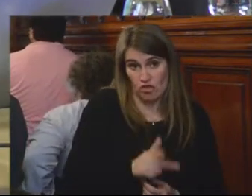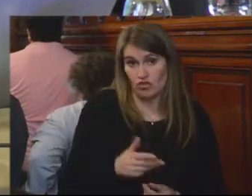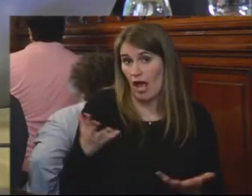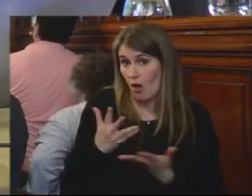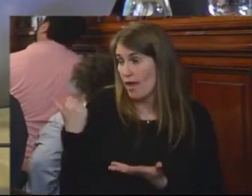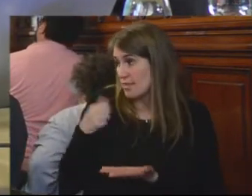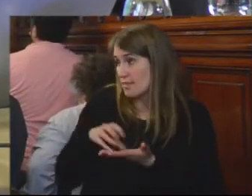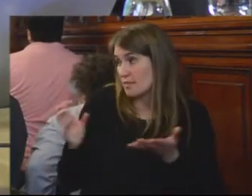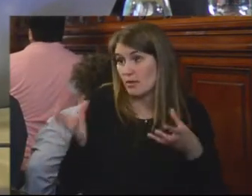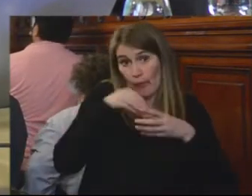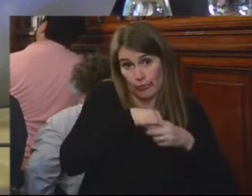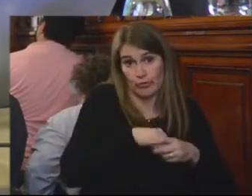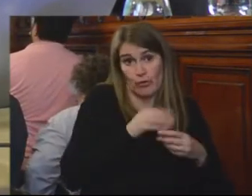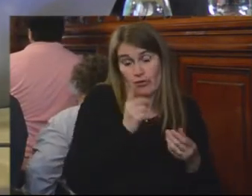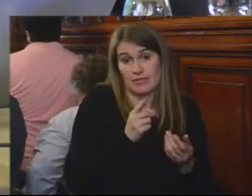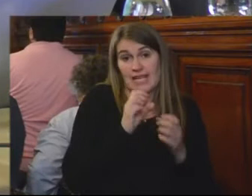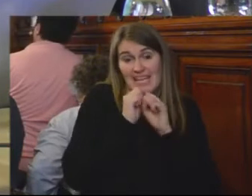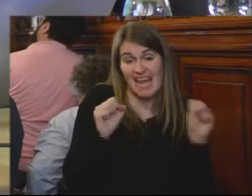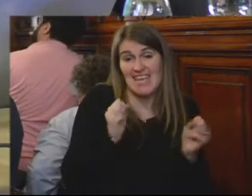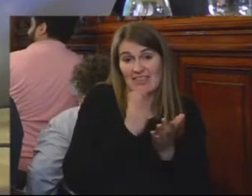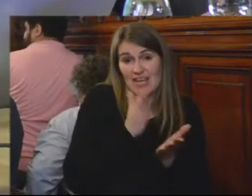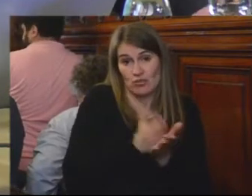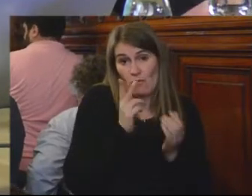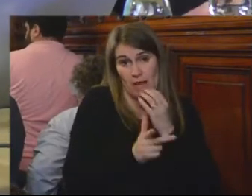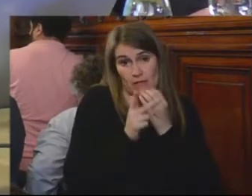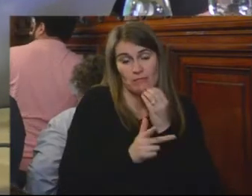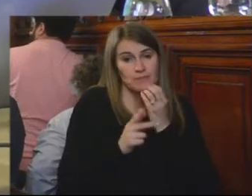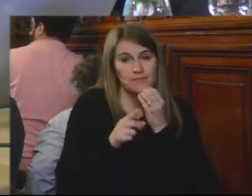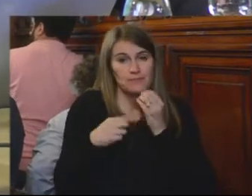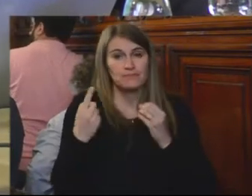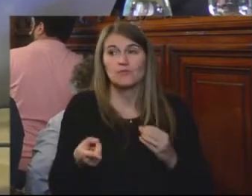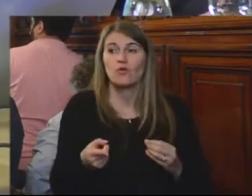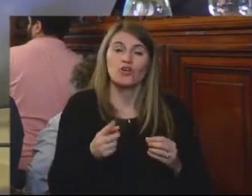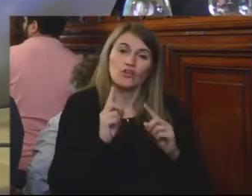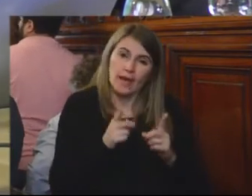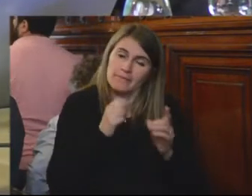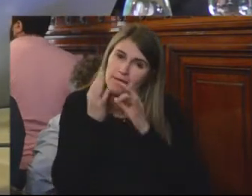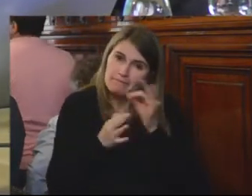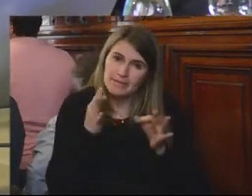de la secretaría de derechos humanos lo mismo cabe aclarar con relación al ya